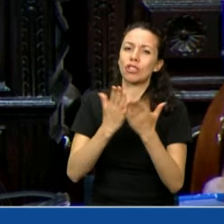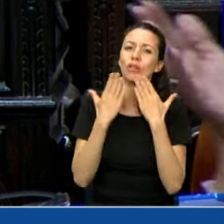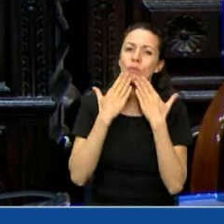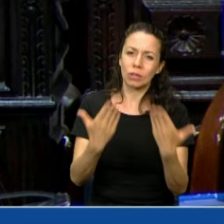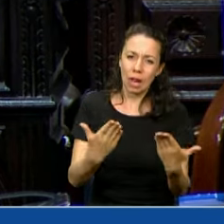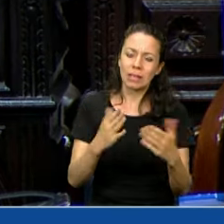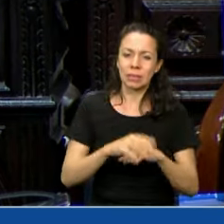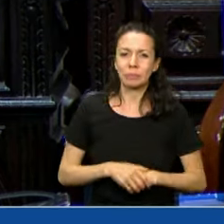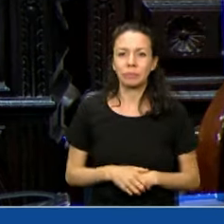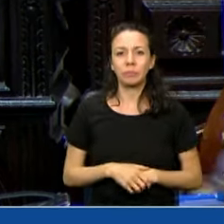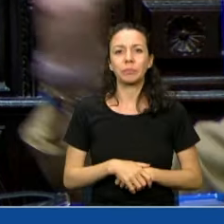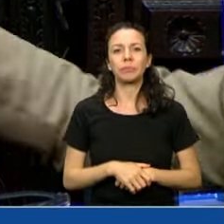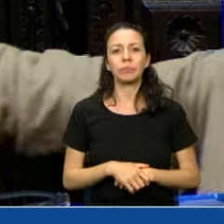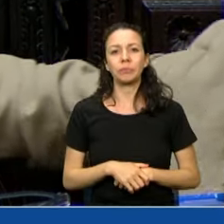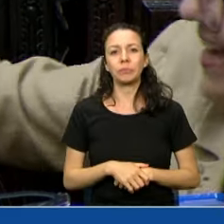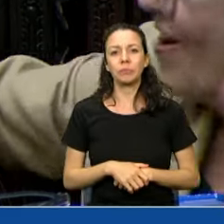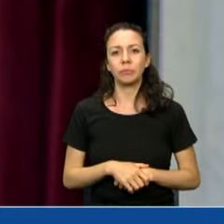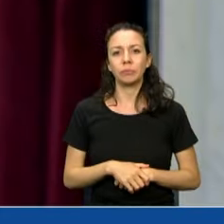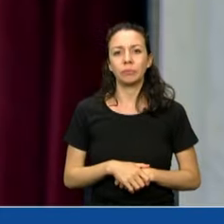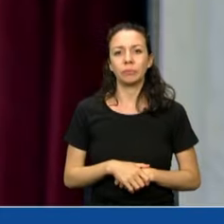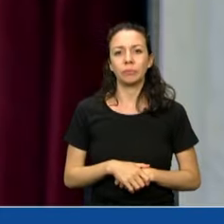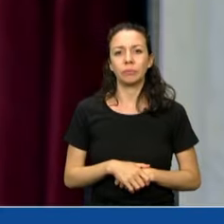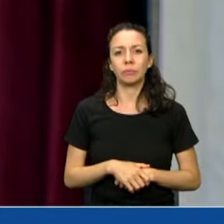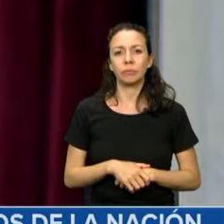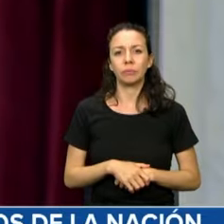gracias presidenta